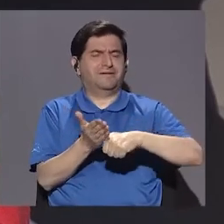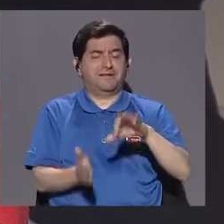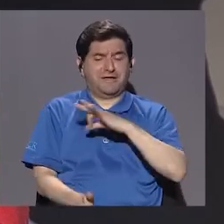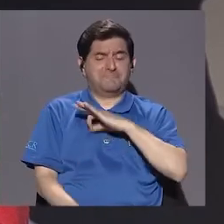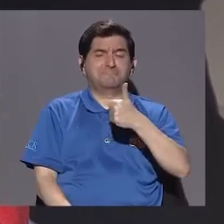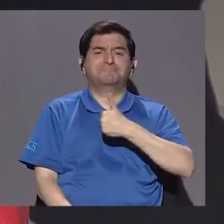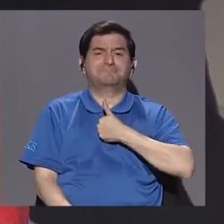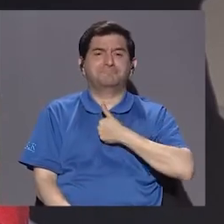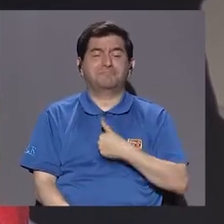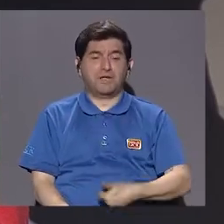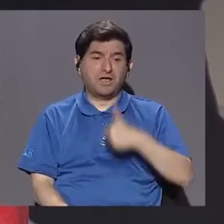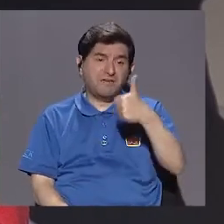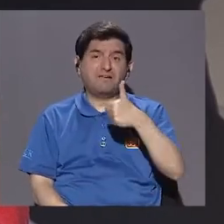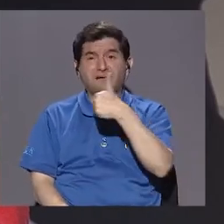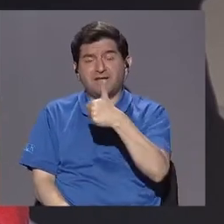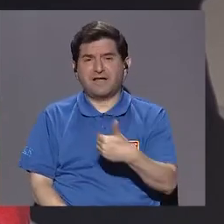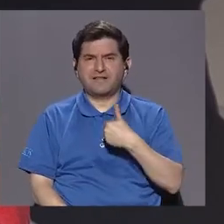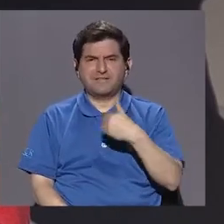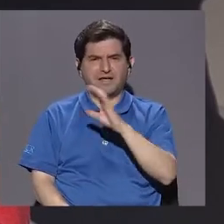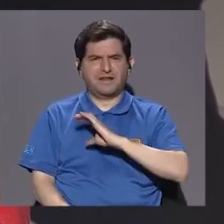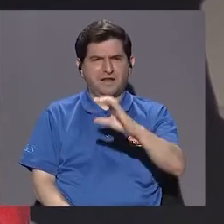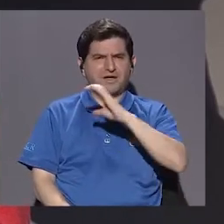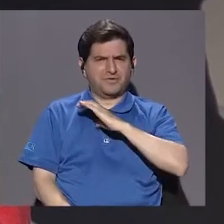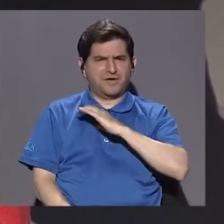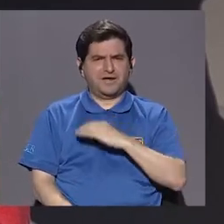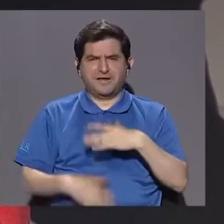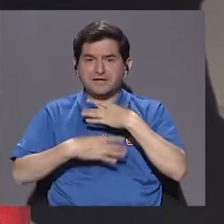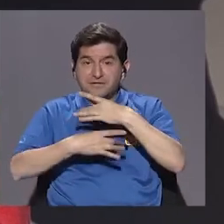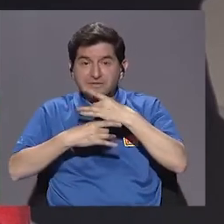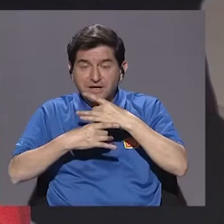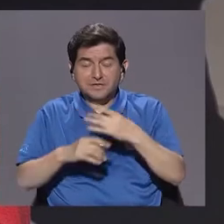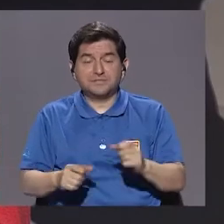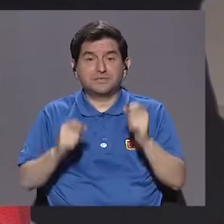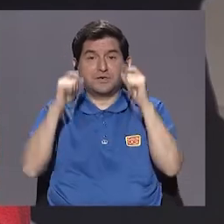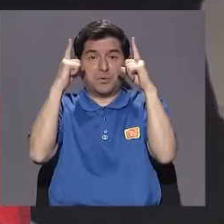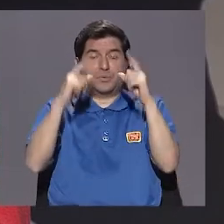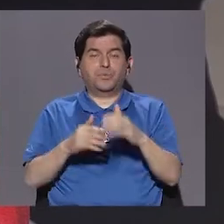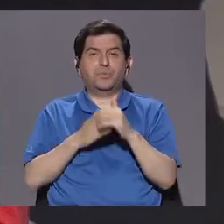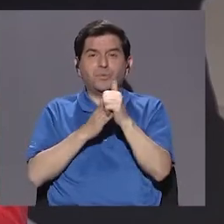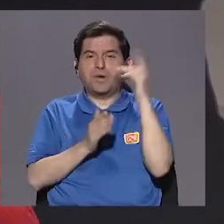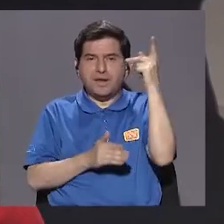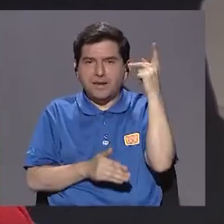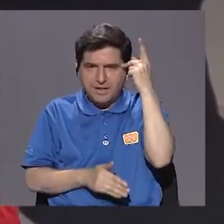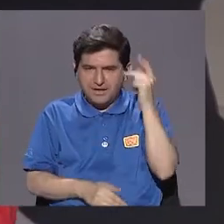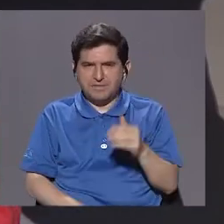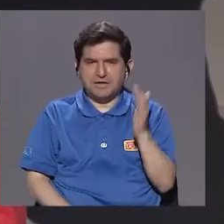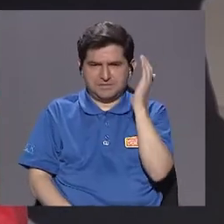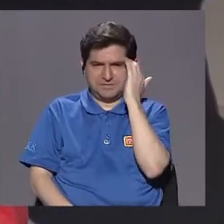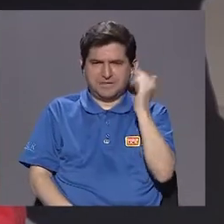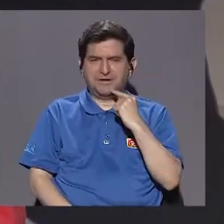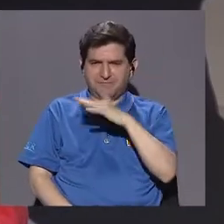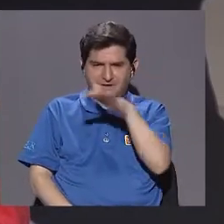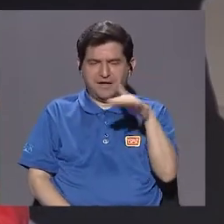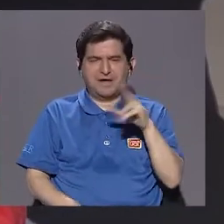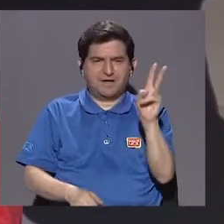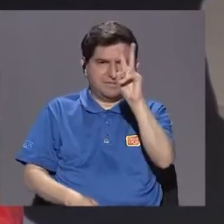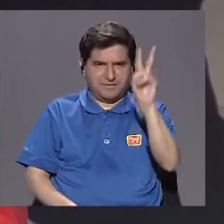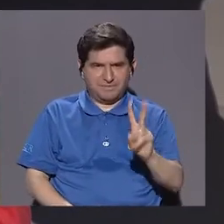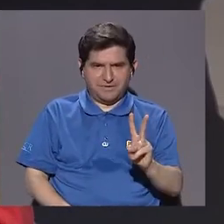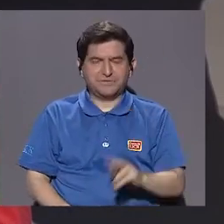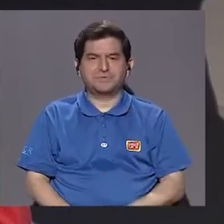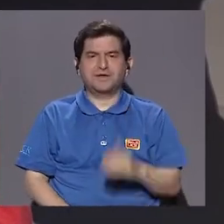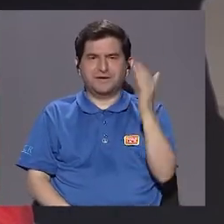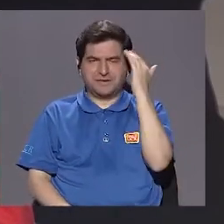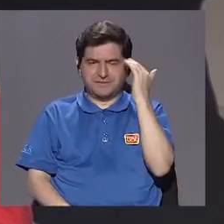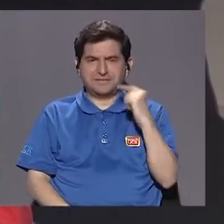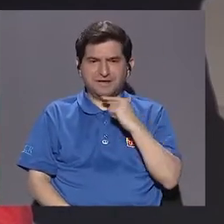favor y además lo ganaba tenía un carisma extraordinario como líder político como conocedor de la realidad venezolana como conocedor